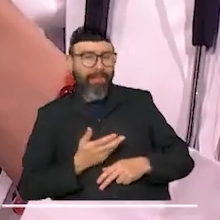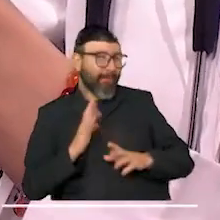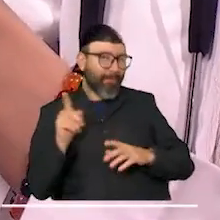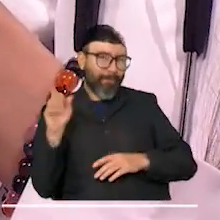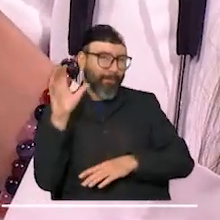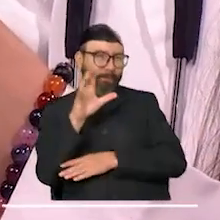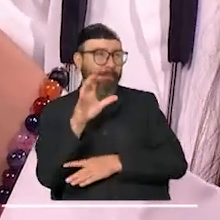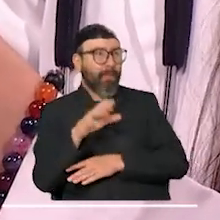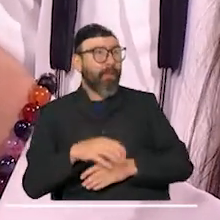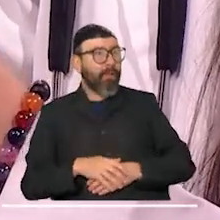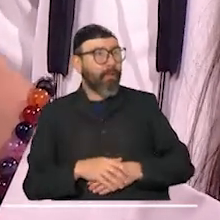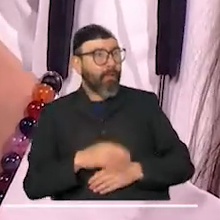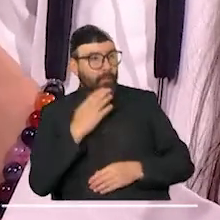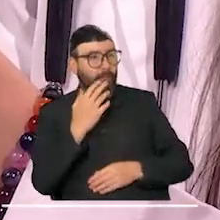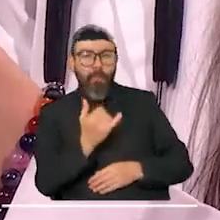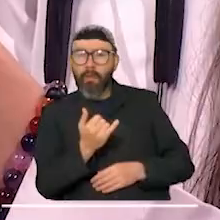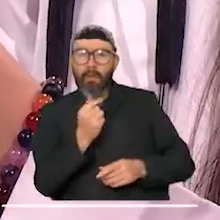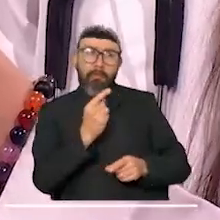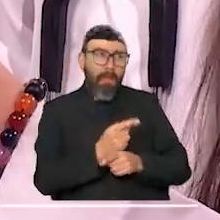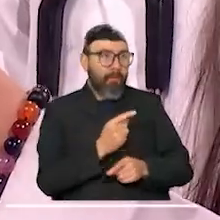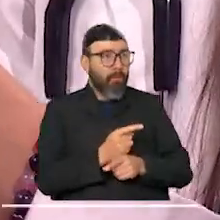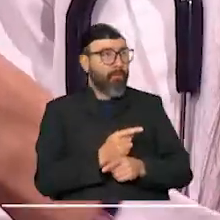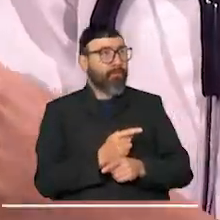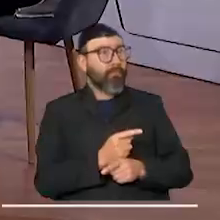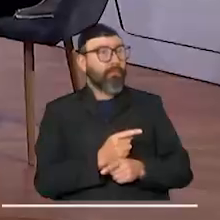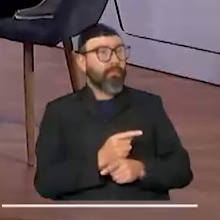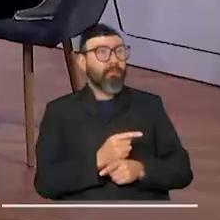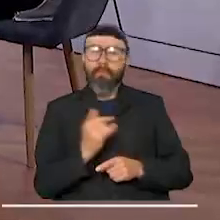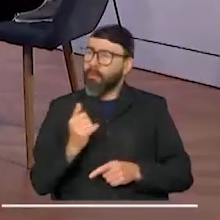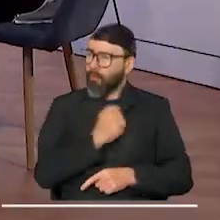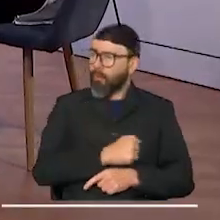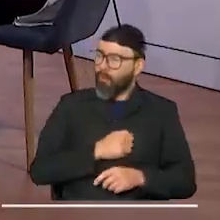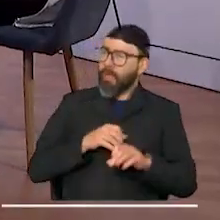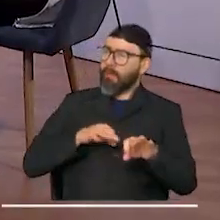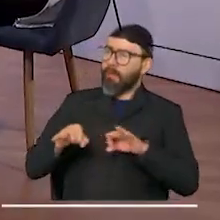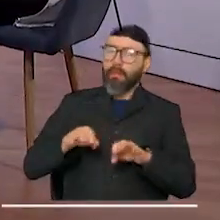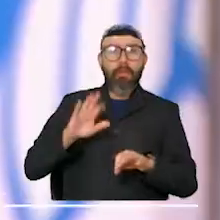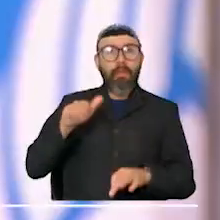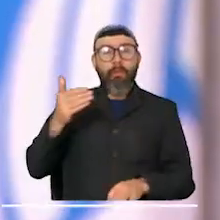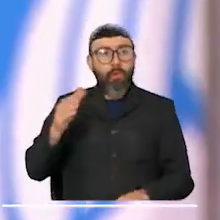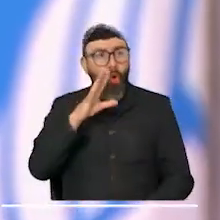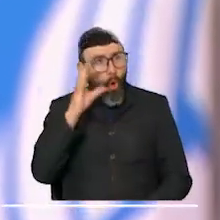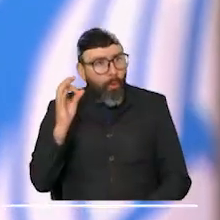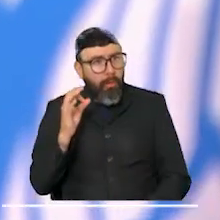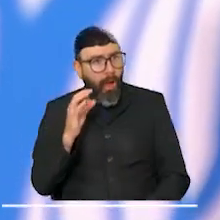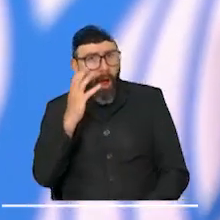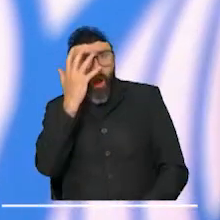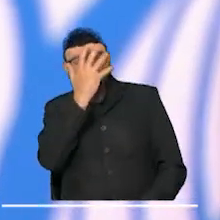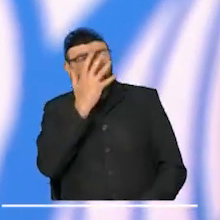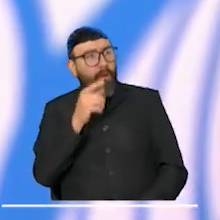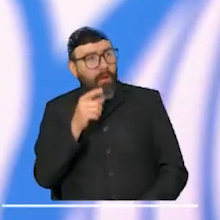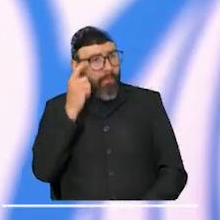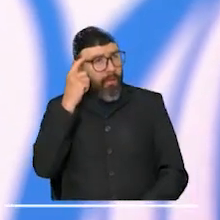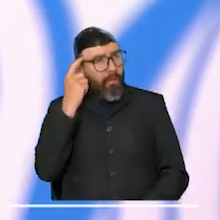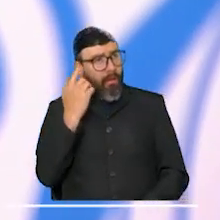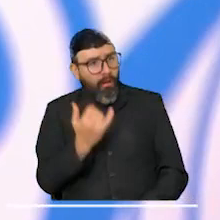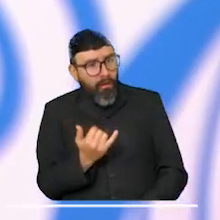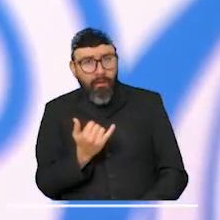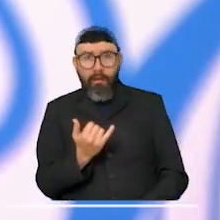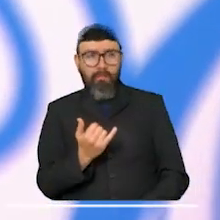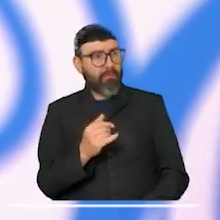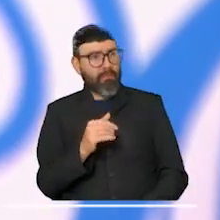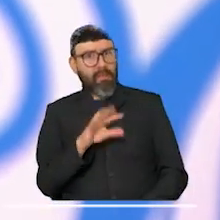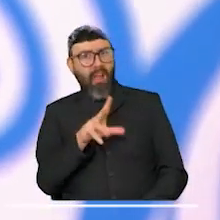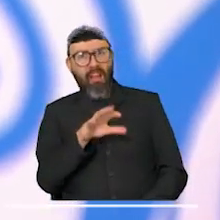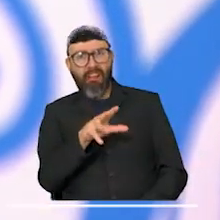estereotipado no es un movimiento estereotipado bien porque después los hombres se asustan porque piensan que la vagina sea algo